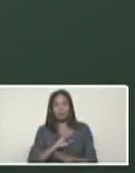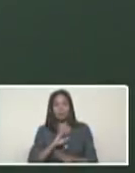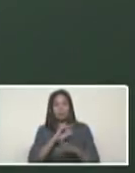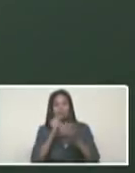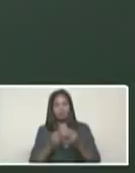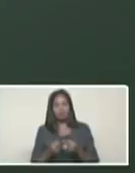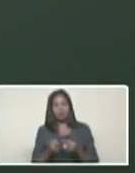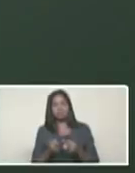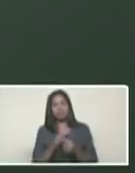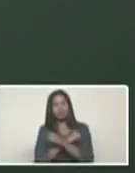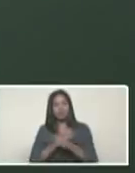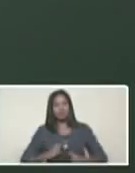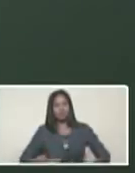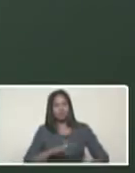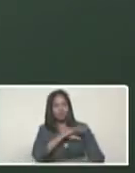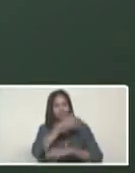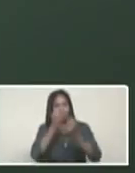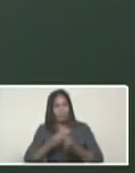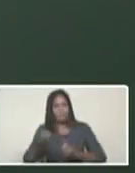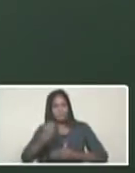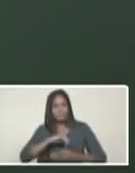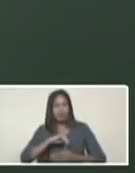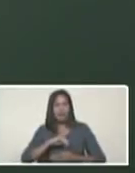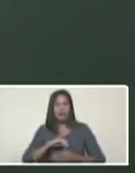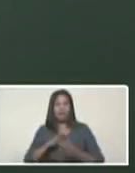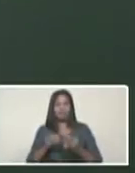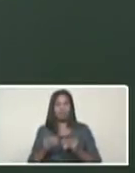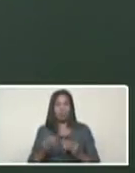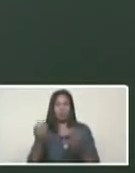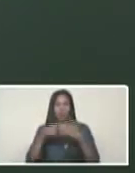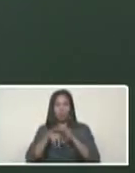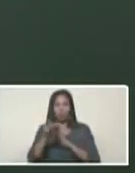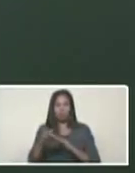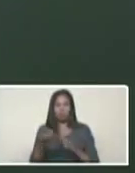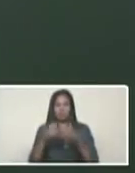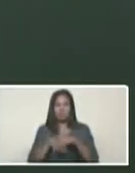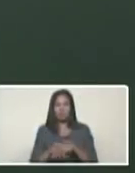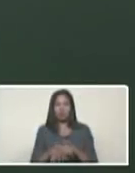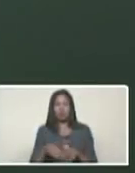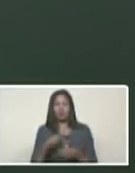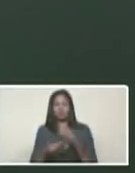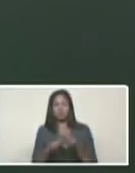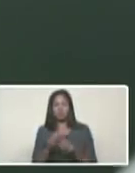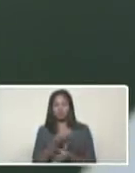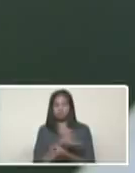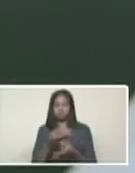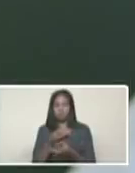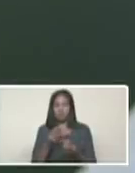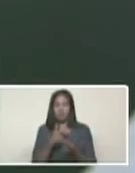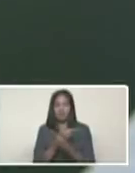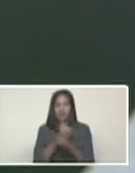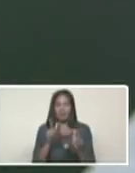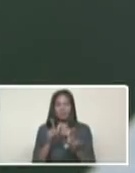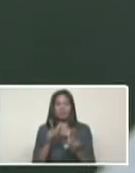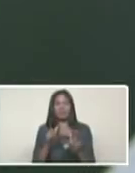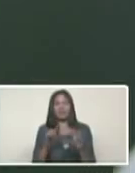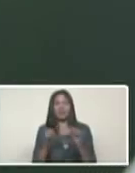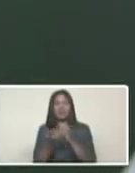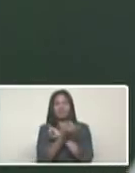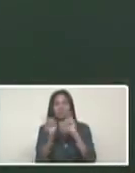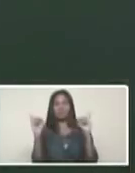Fuerza Armada Nacional Bolivariana a través de la unión cívico-militar y ser definitivamente libres e